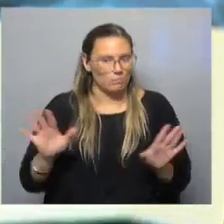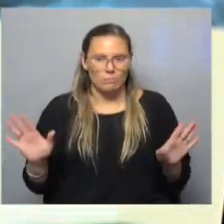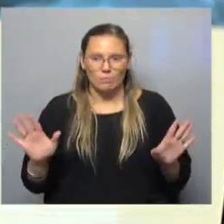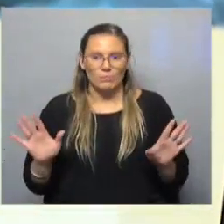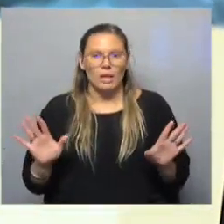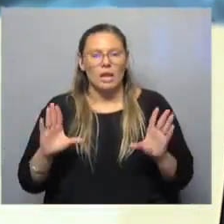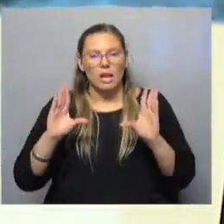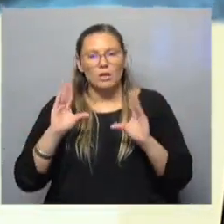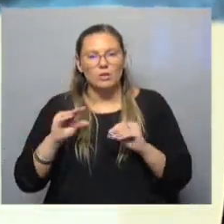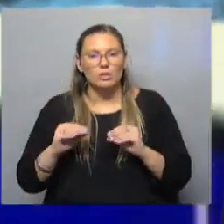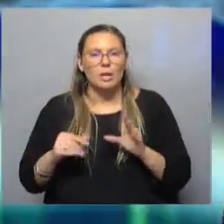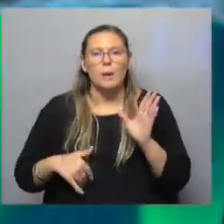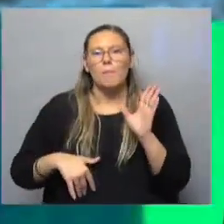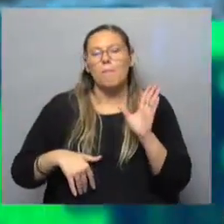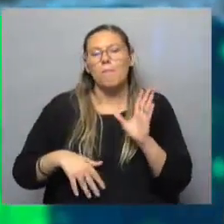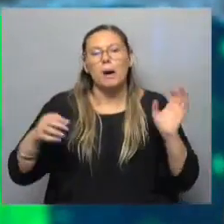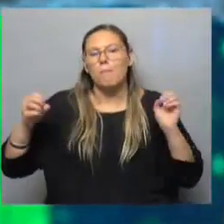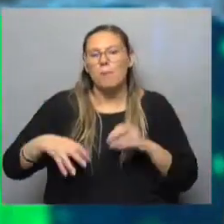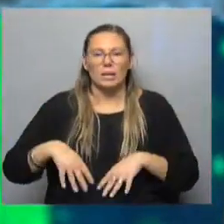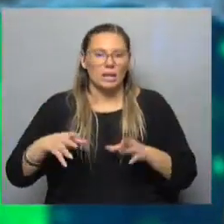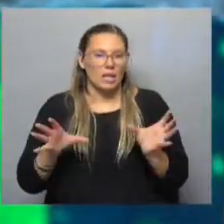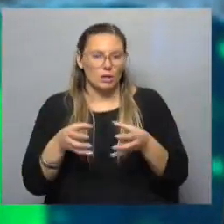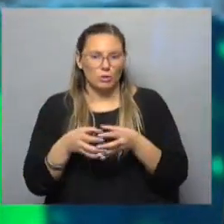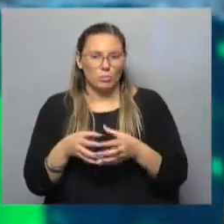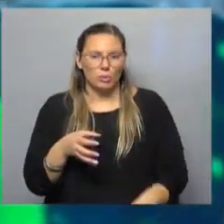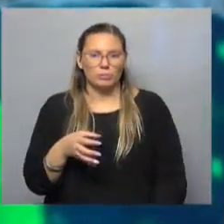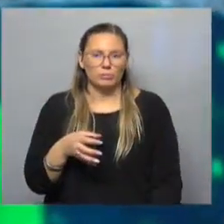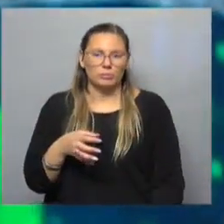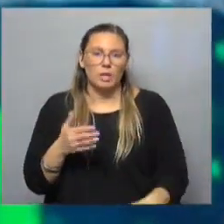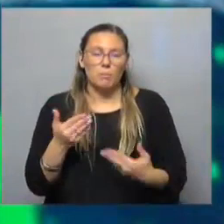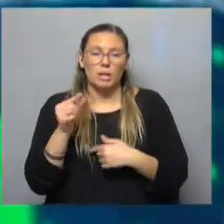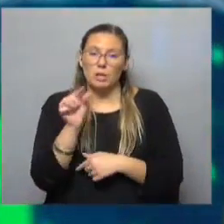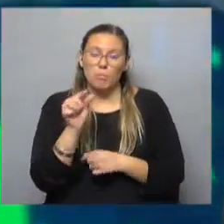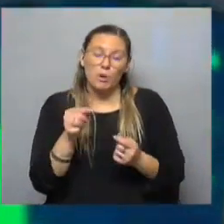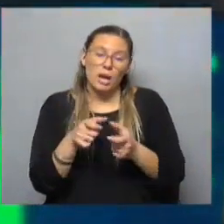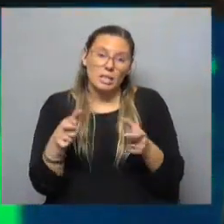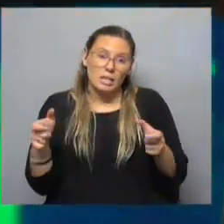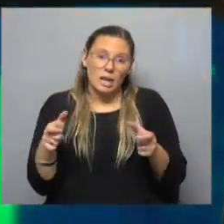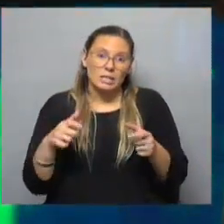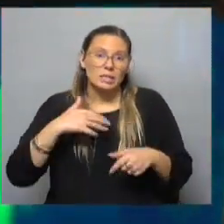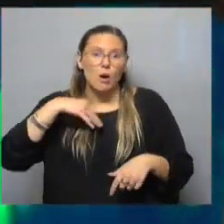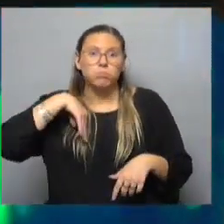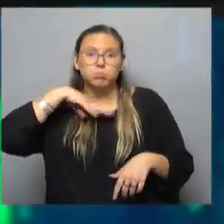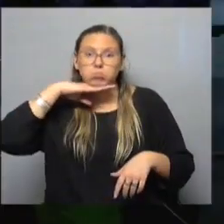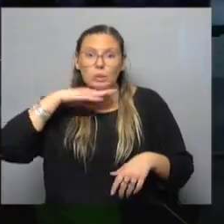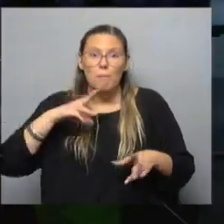la noche más épica de la banda, seguro. Y al parecer quedan pocas entradas, entonces si se llega a llenar es